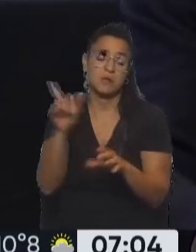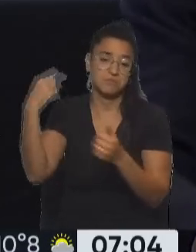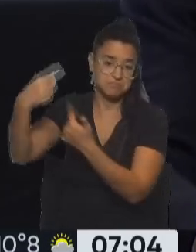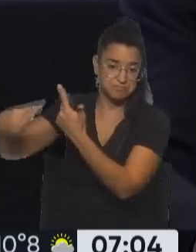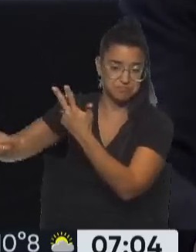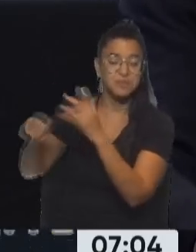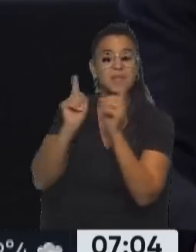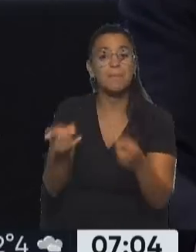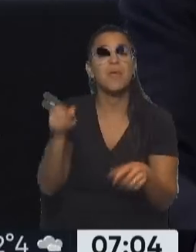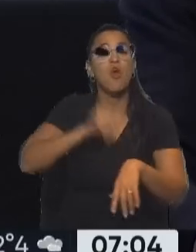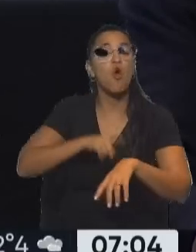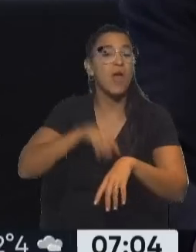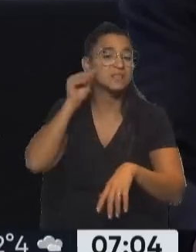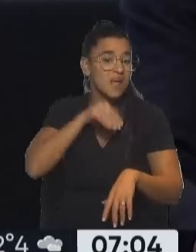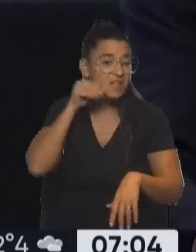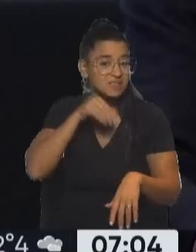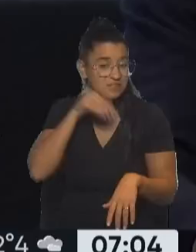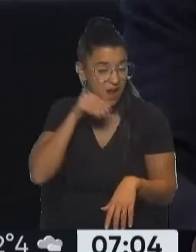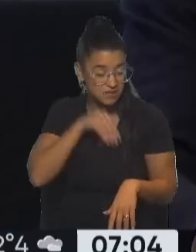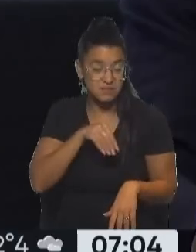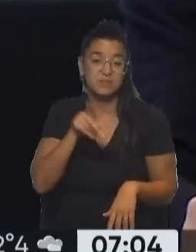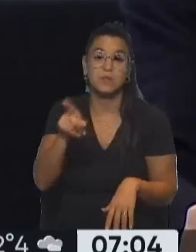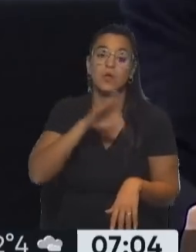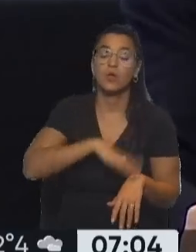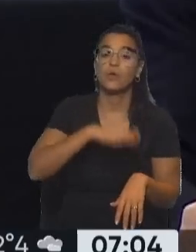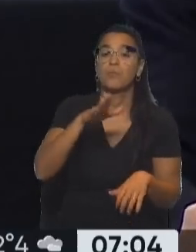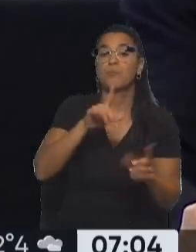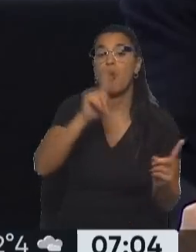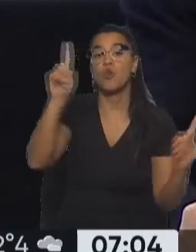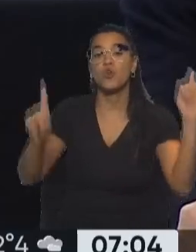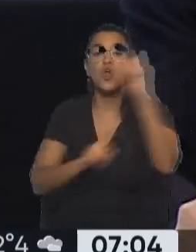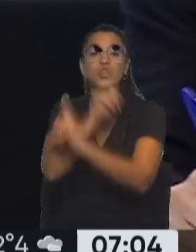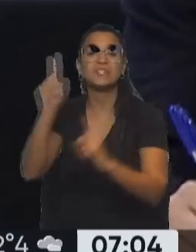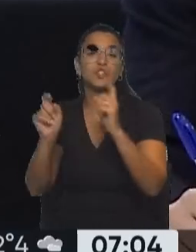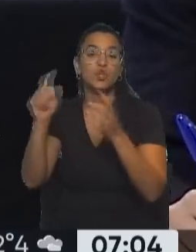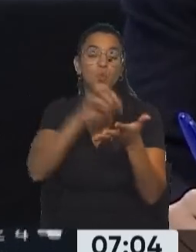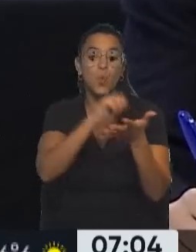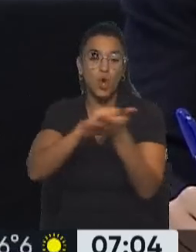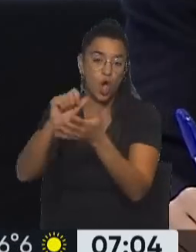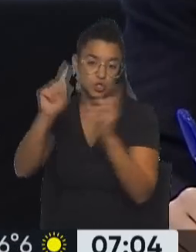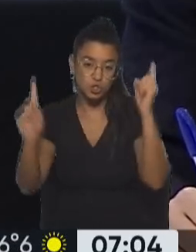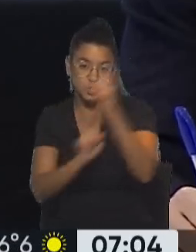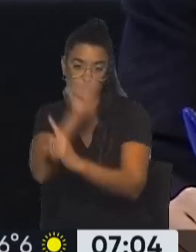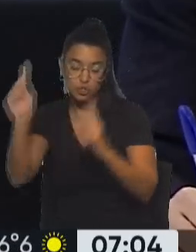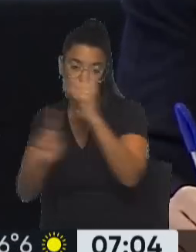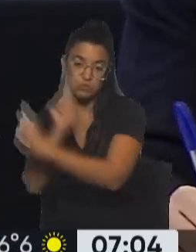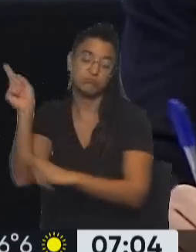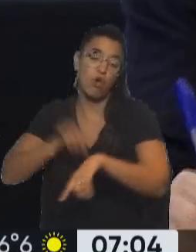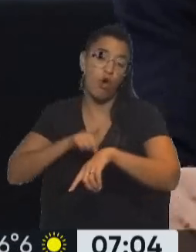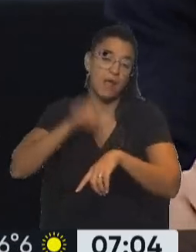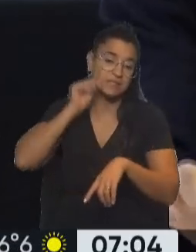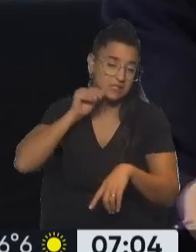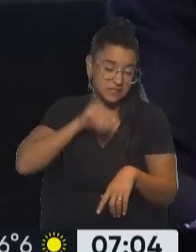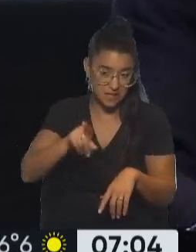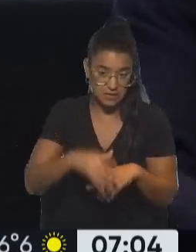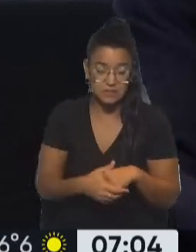y además horas extras adicionales por turno rotatorio y similares. Las horas extras. Las horas extras.